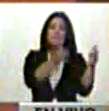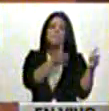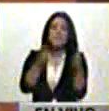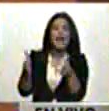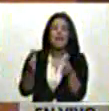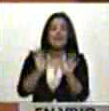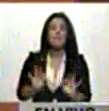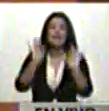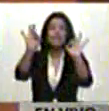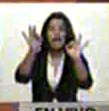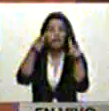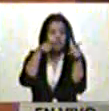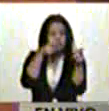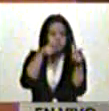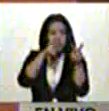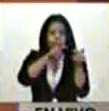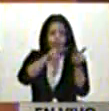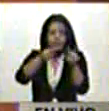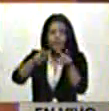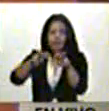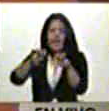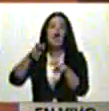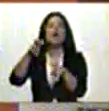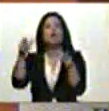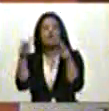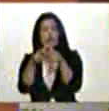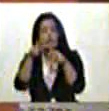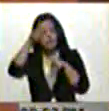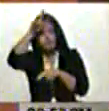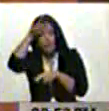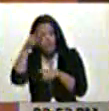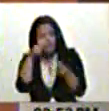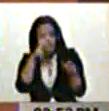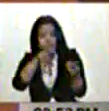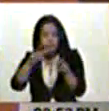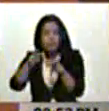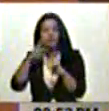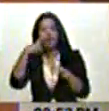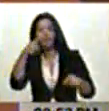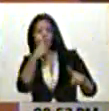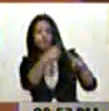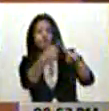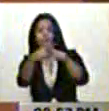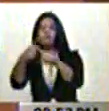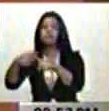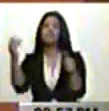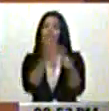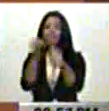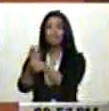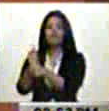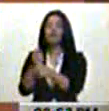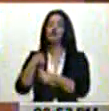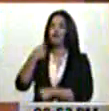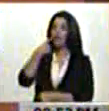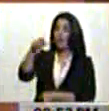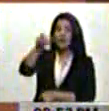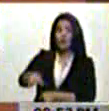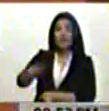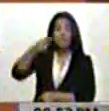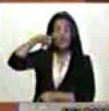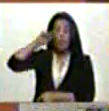operación Ataque al Gorgojo no se detendrá hasta erradicar cualquier intención de atentar contra el